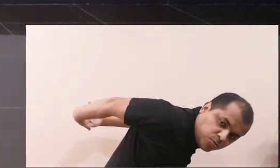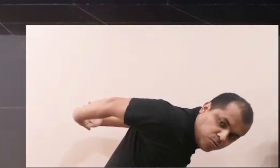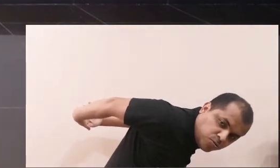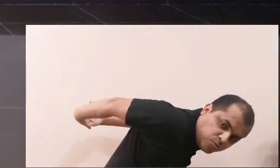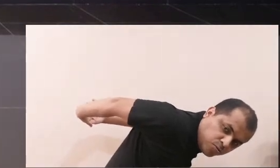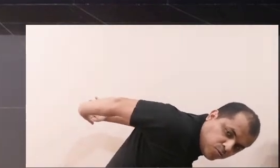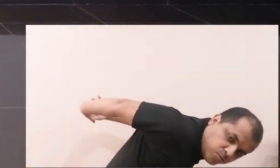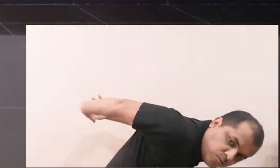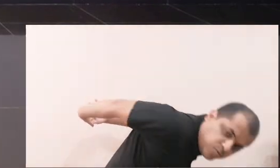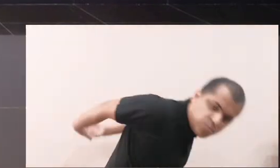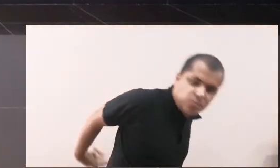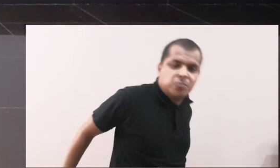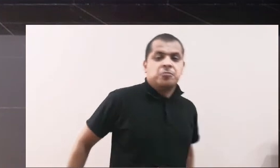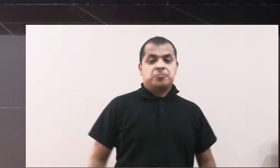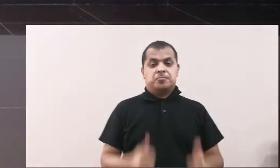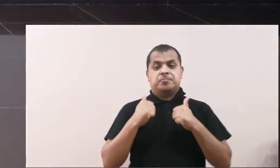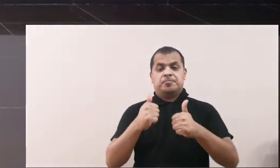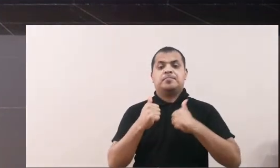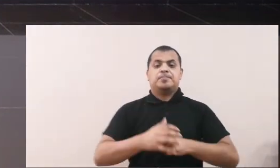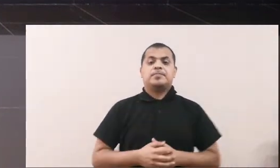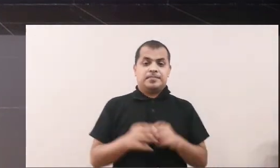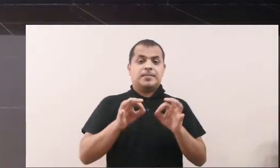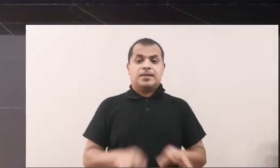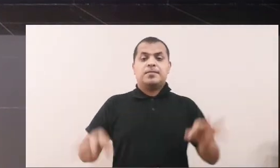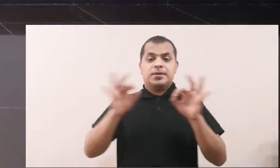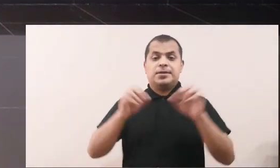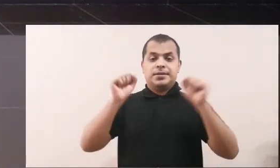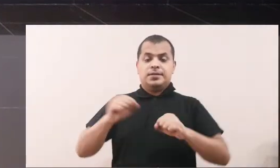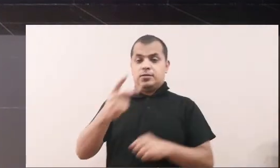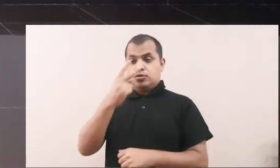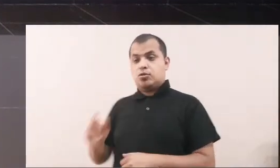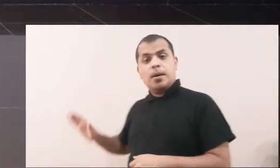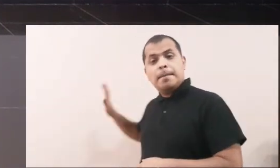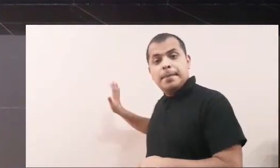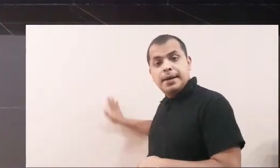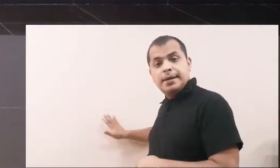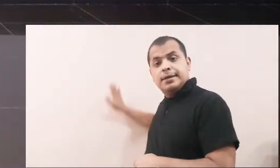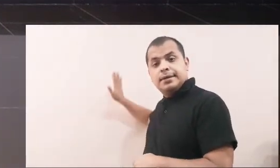carrera. Muy bien, un ejercicio importantísimo, se apoyan en la pared,